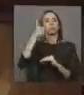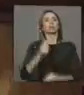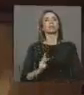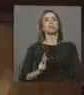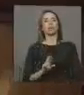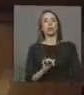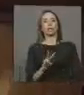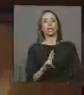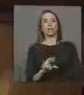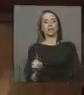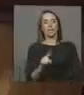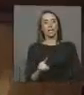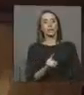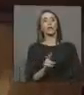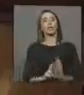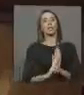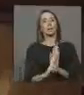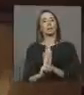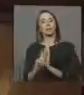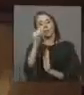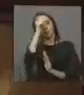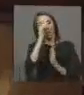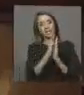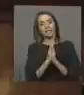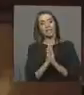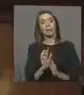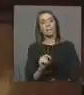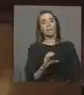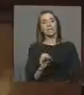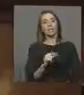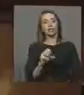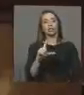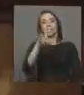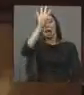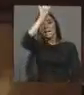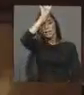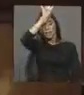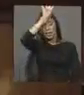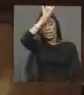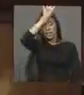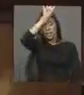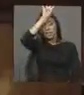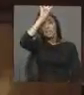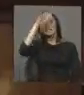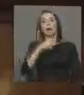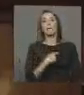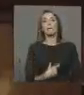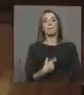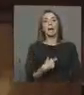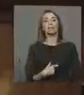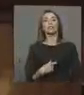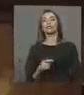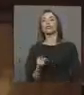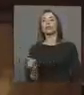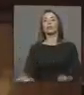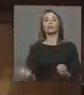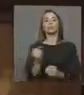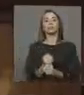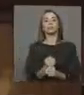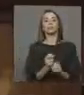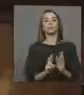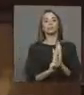Riveros. Representantes de las iglesias pentecostales evangélicas, como el pastor Domingo de la Sota en